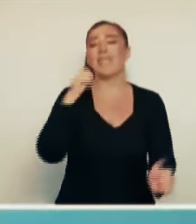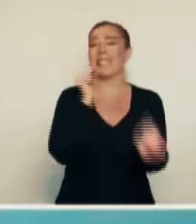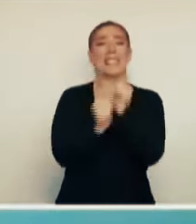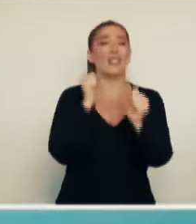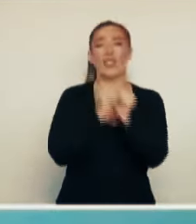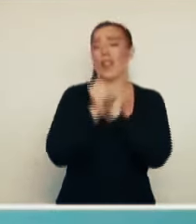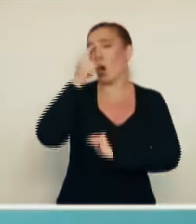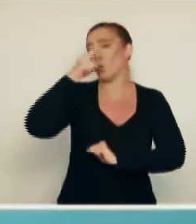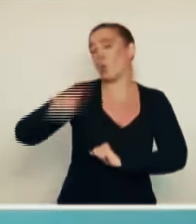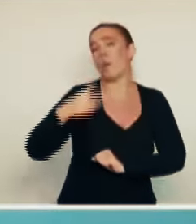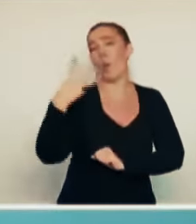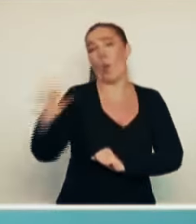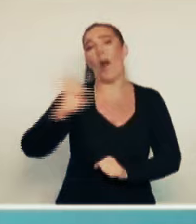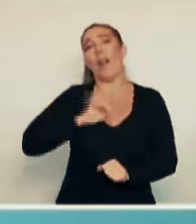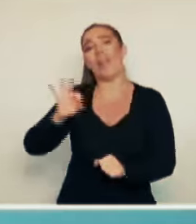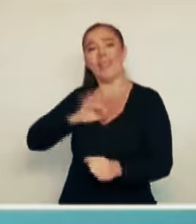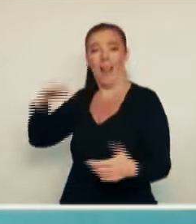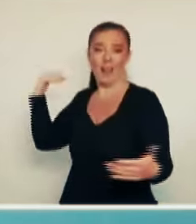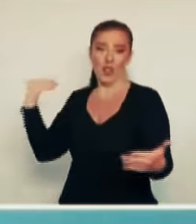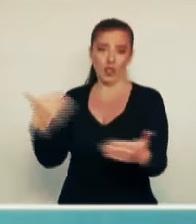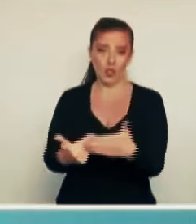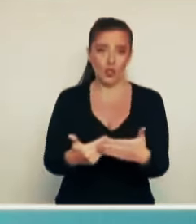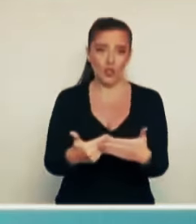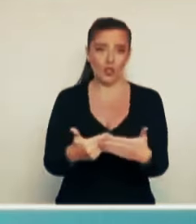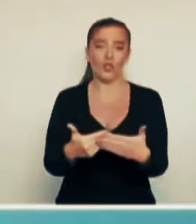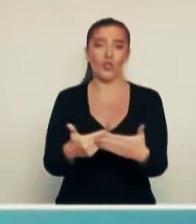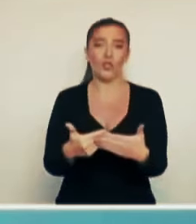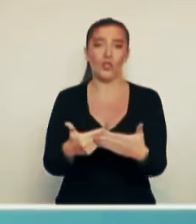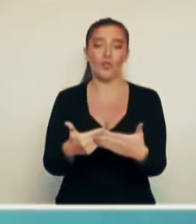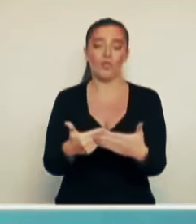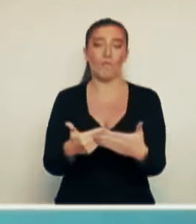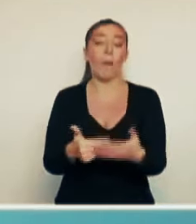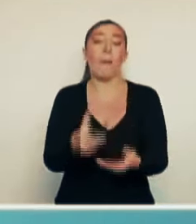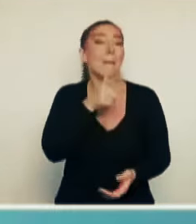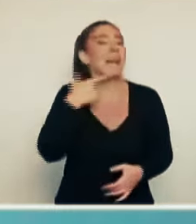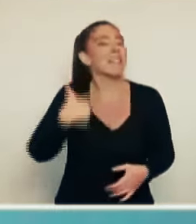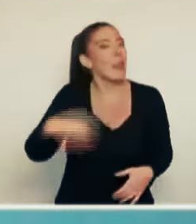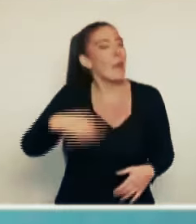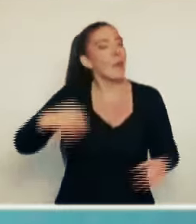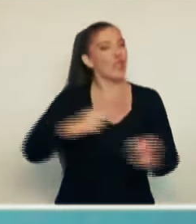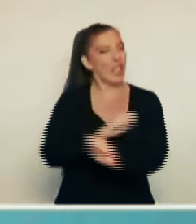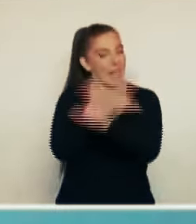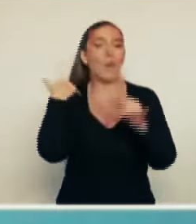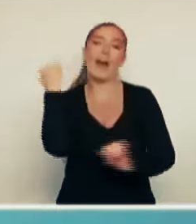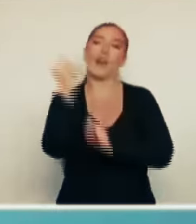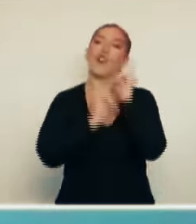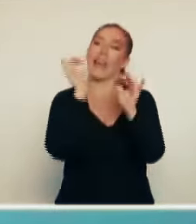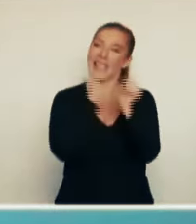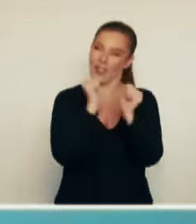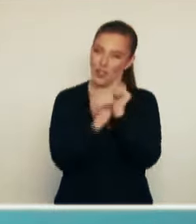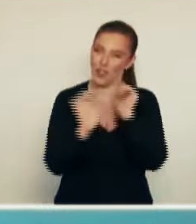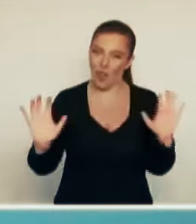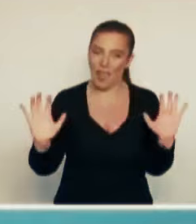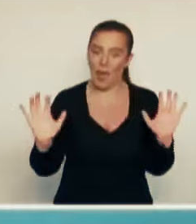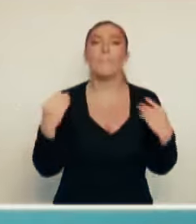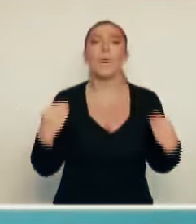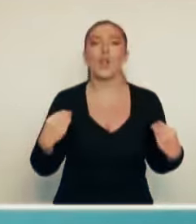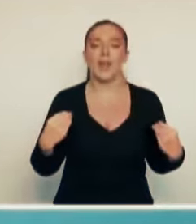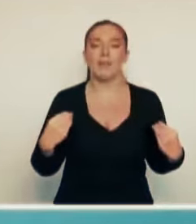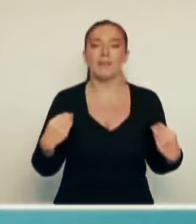los últimos 40 años. Creo que esto lo tenemos que tener muy claro. Y le iba a contar una anécdota,